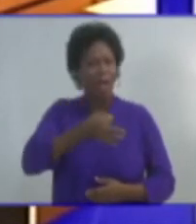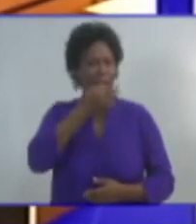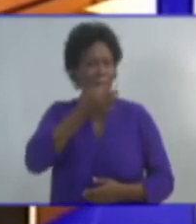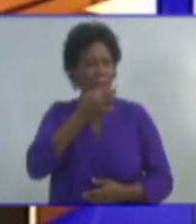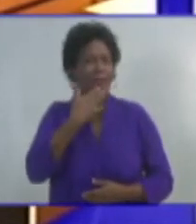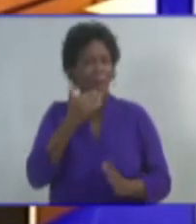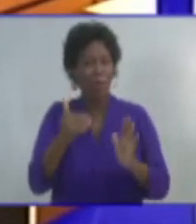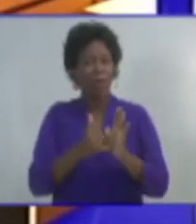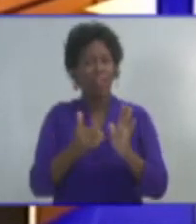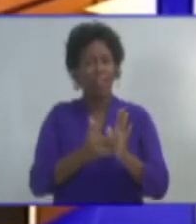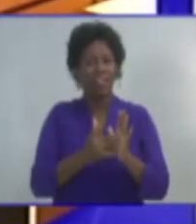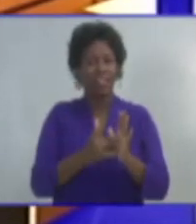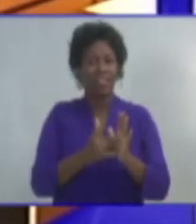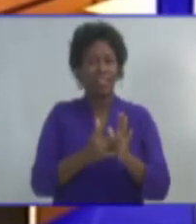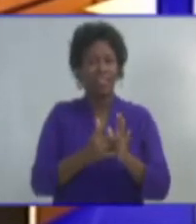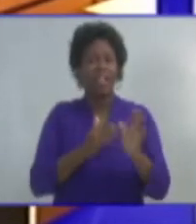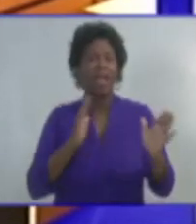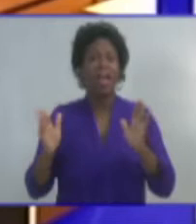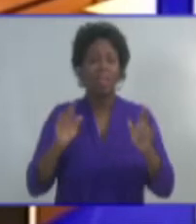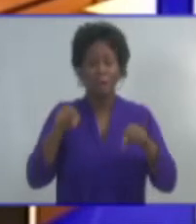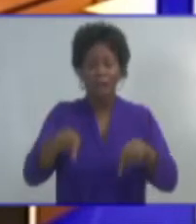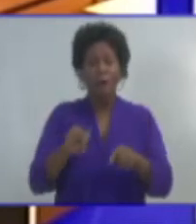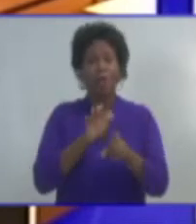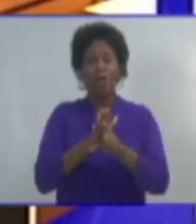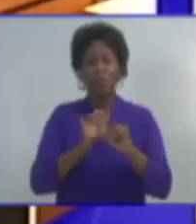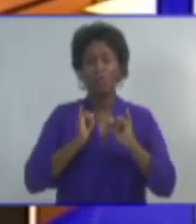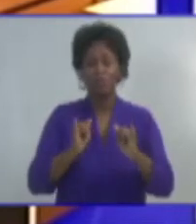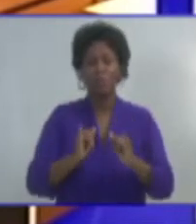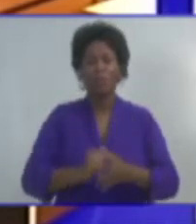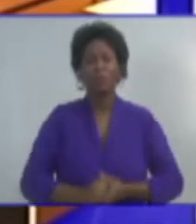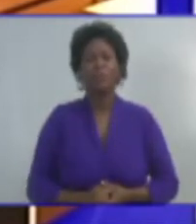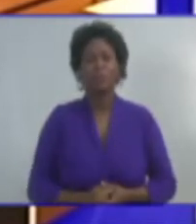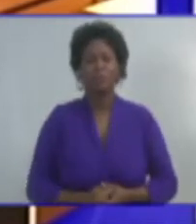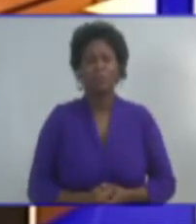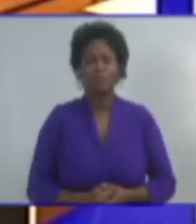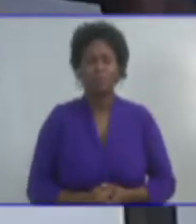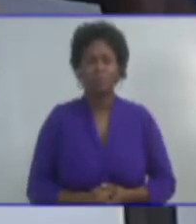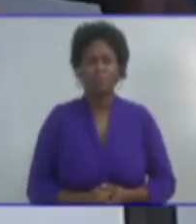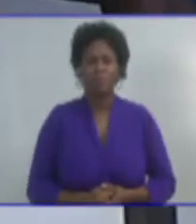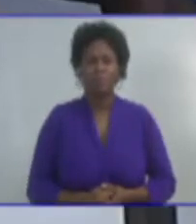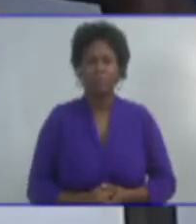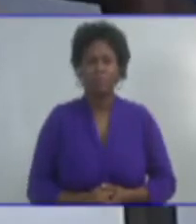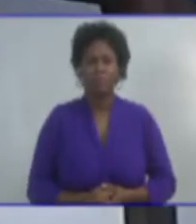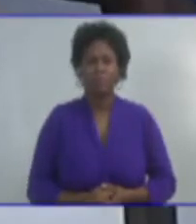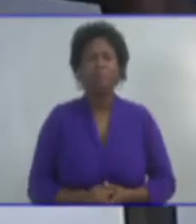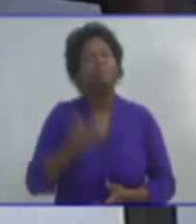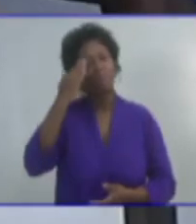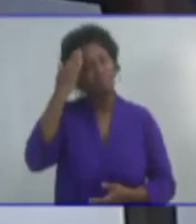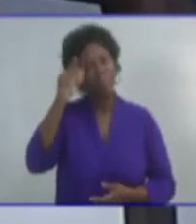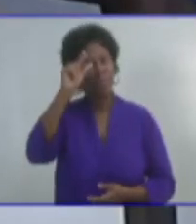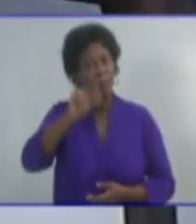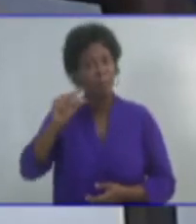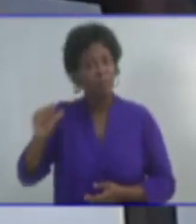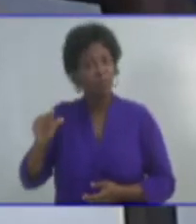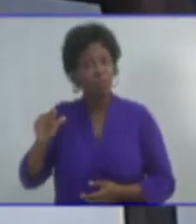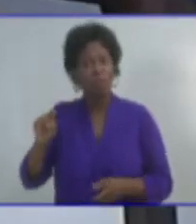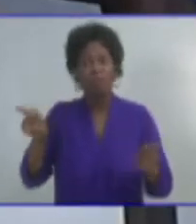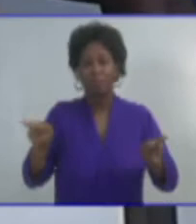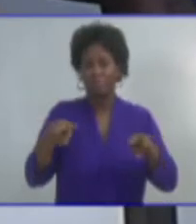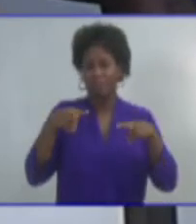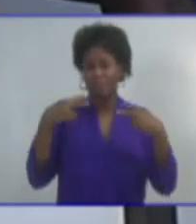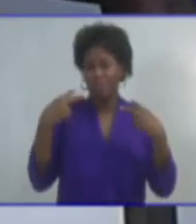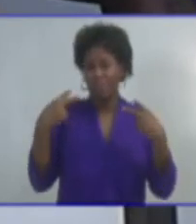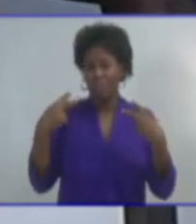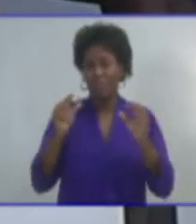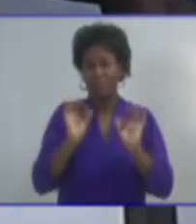a partir de esta emisión del noticiero. Adelante, Susel, buenas tardes. Muchas gracias, Rafael. Buenas tardes para ti y